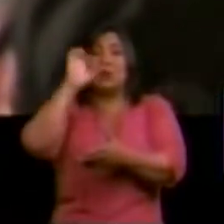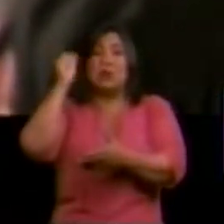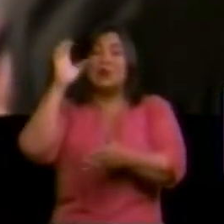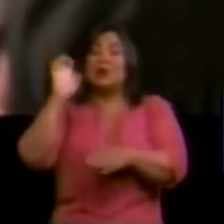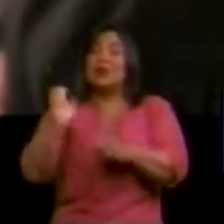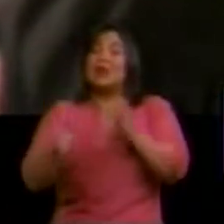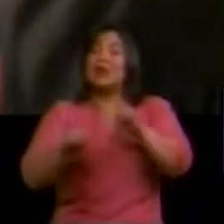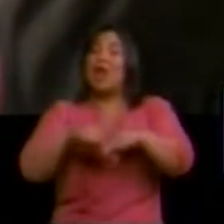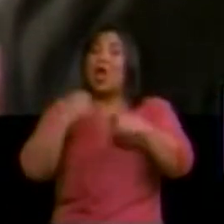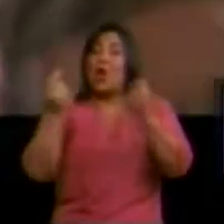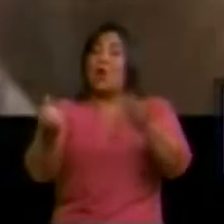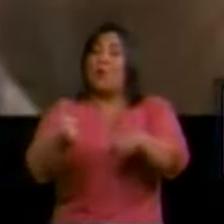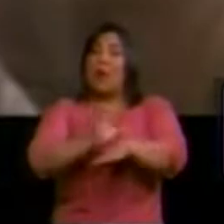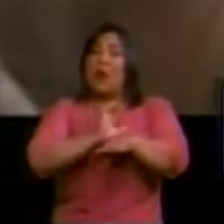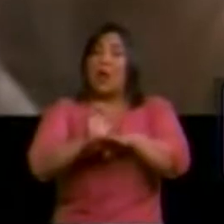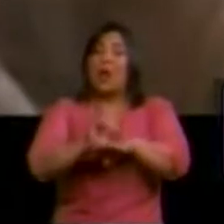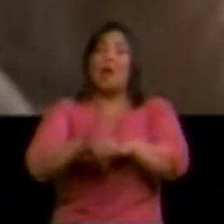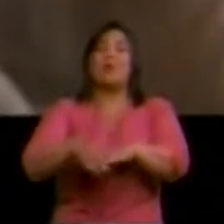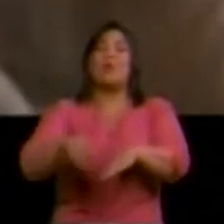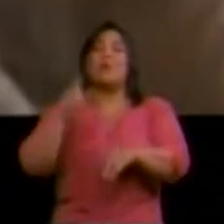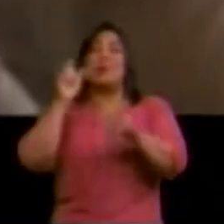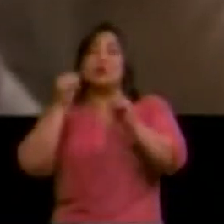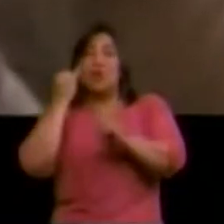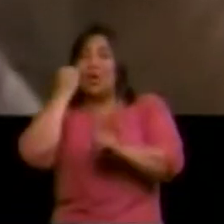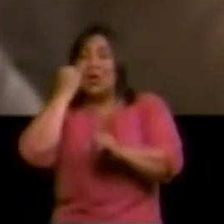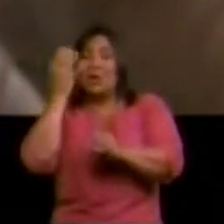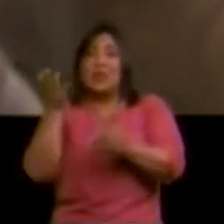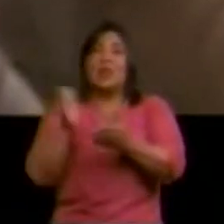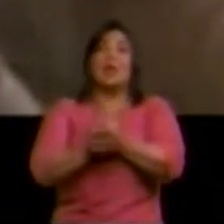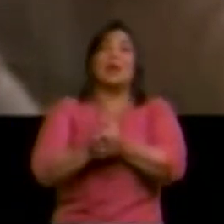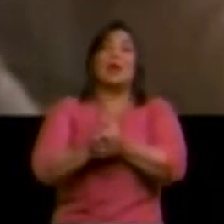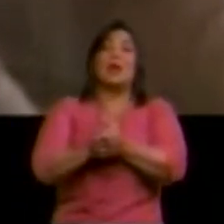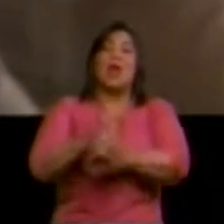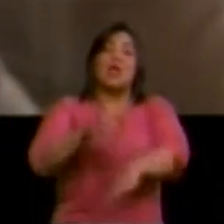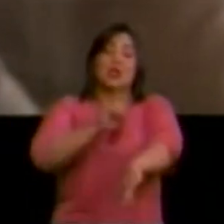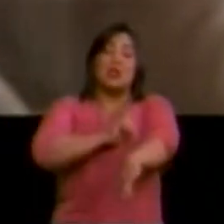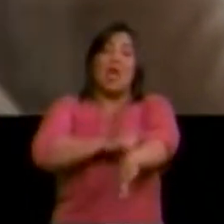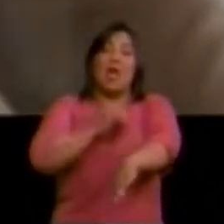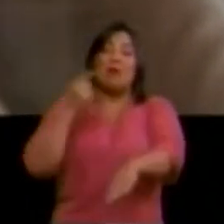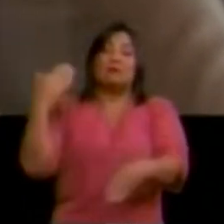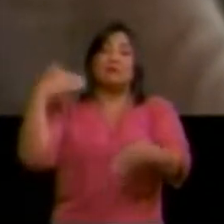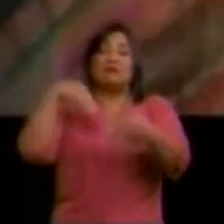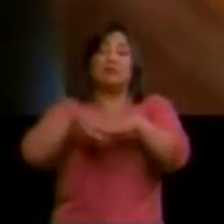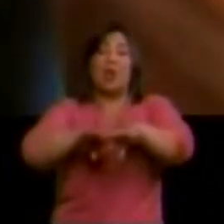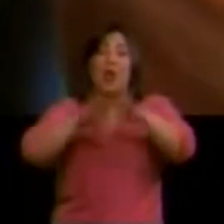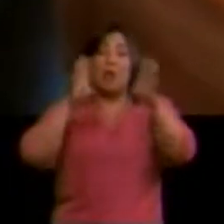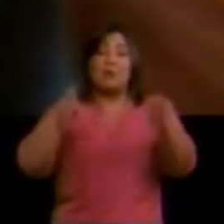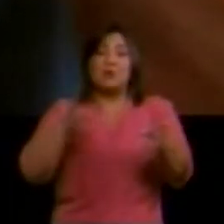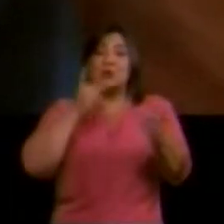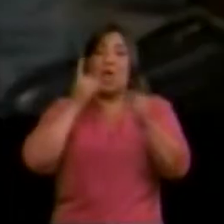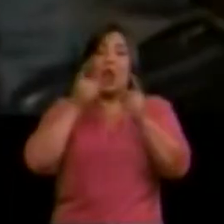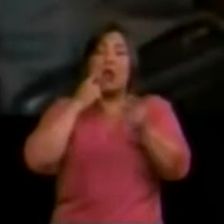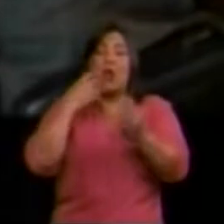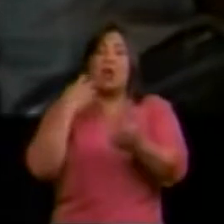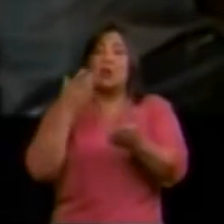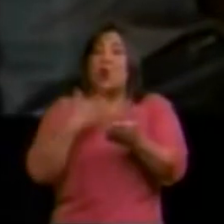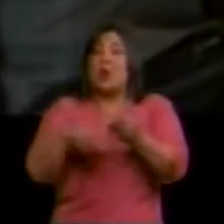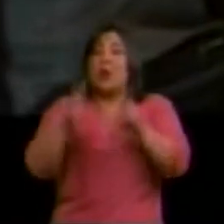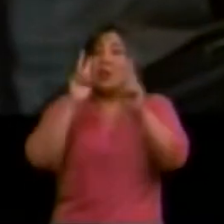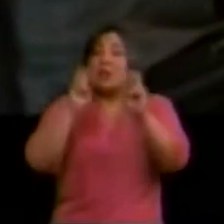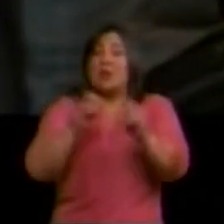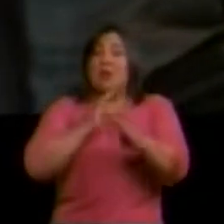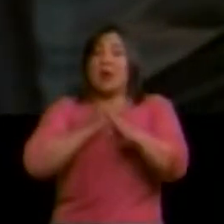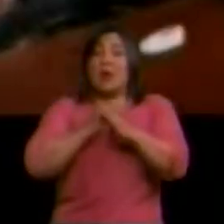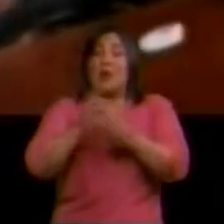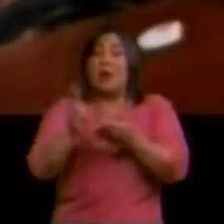Campesinas, Indígenas y Negras, FENOCIN. En la mesa se discutieron temas referentes a la política y economía del país y